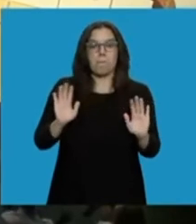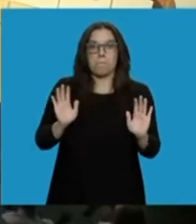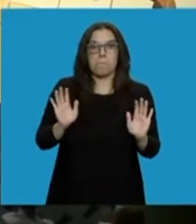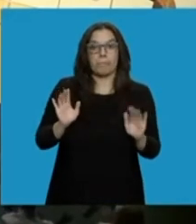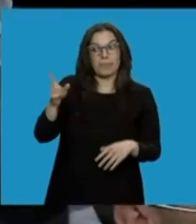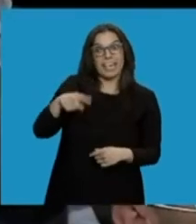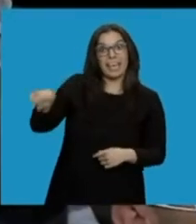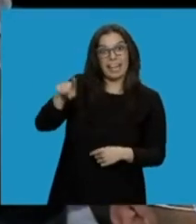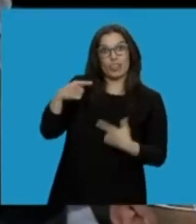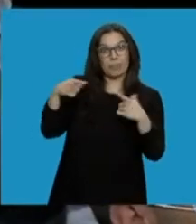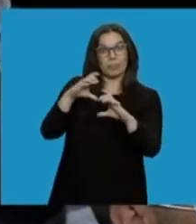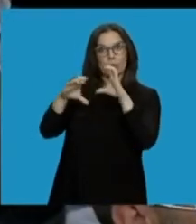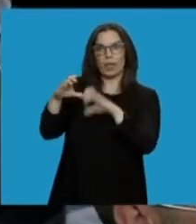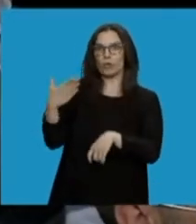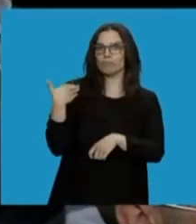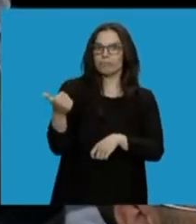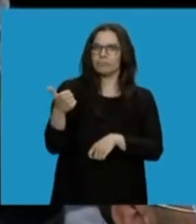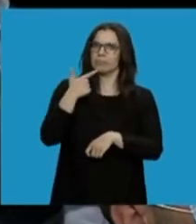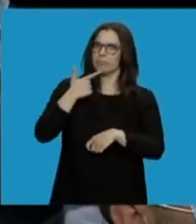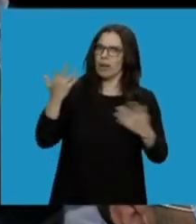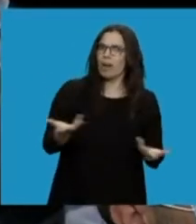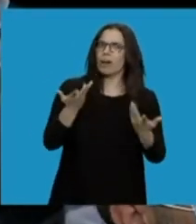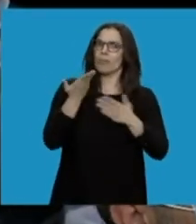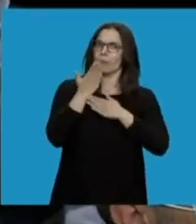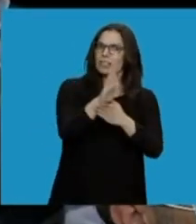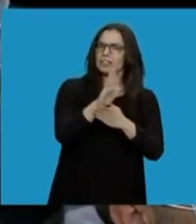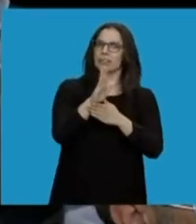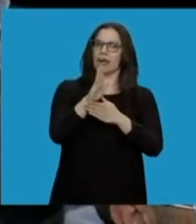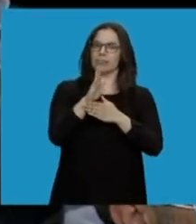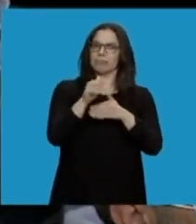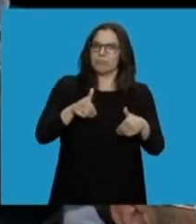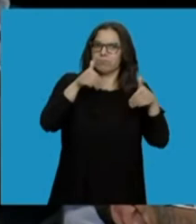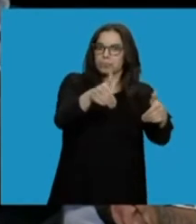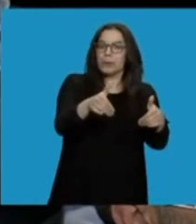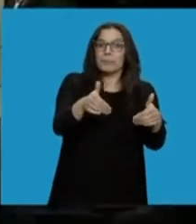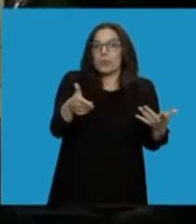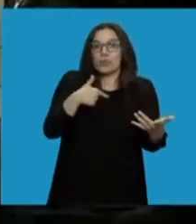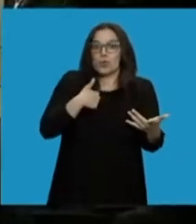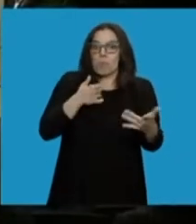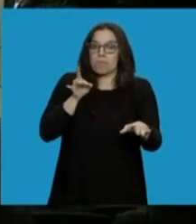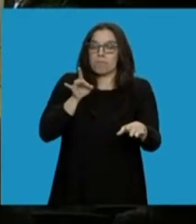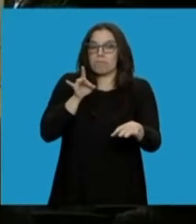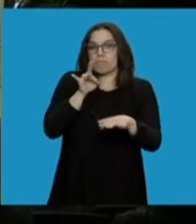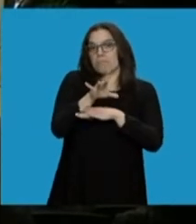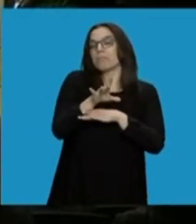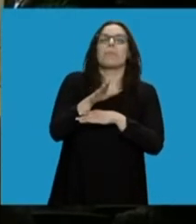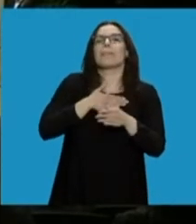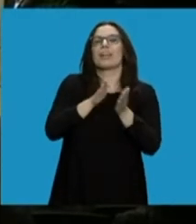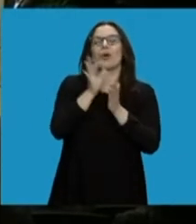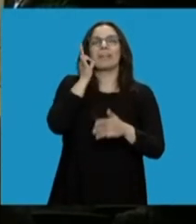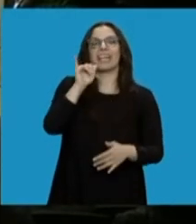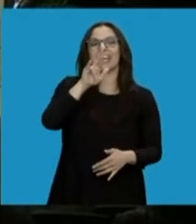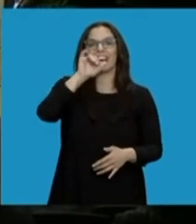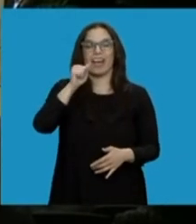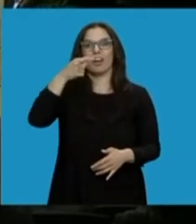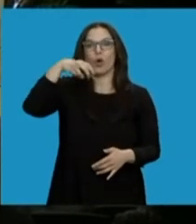ellos los que me llamaron y los que me animaron a presentar el reportaje. Así que yo lo único que hice fue enviar a mi compañera Iria Gómez el reportaje y